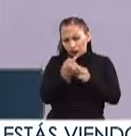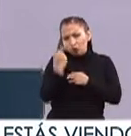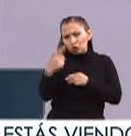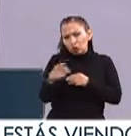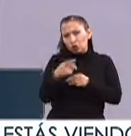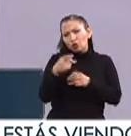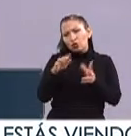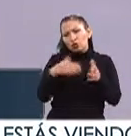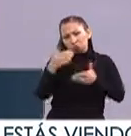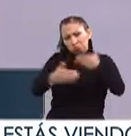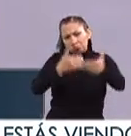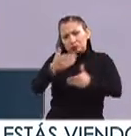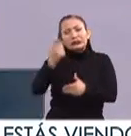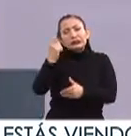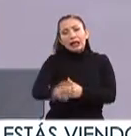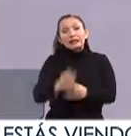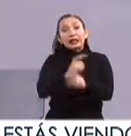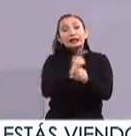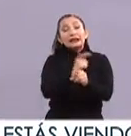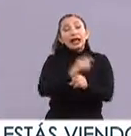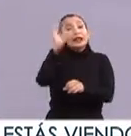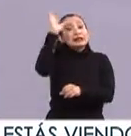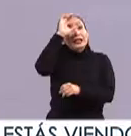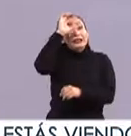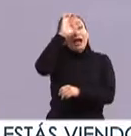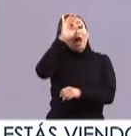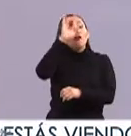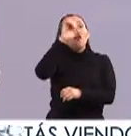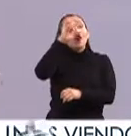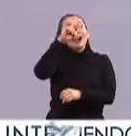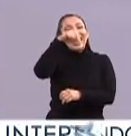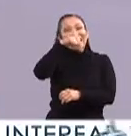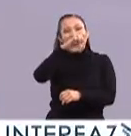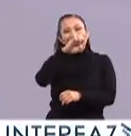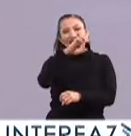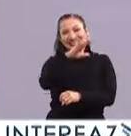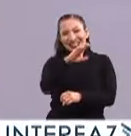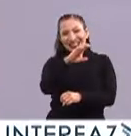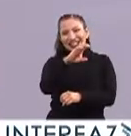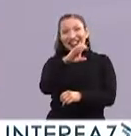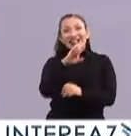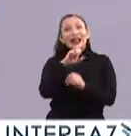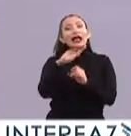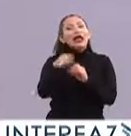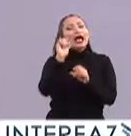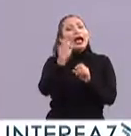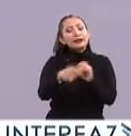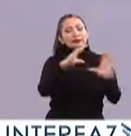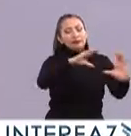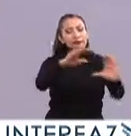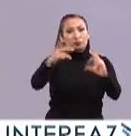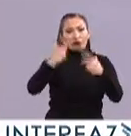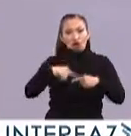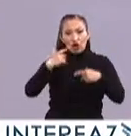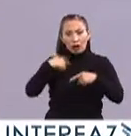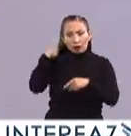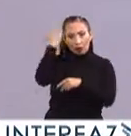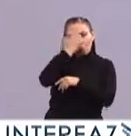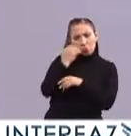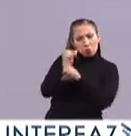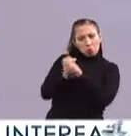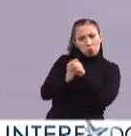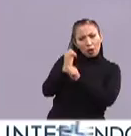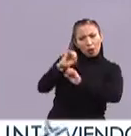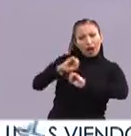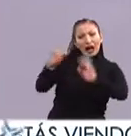sus operaciones y se trata de licenciatura en Ciencia Forense. Esta licenciatura forma a científicos forenses que contribuyan